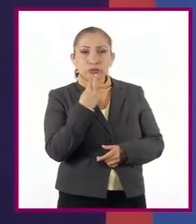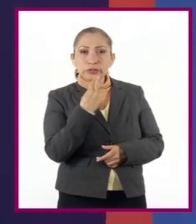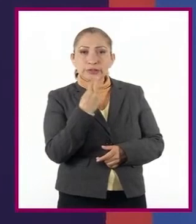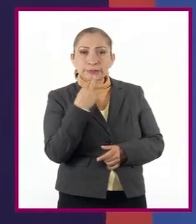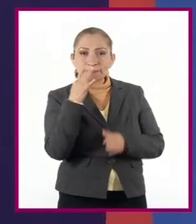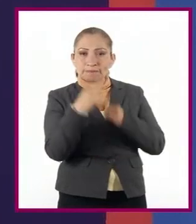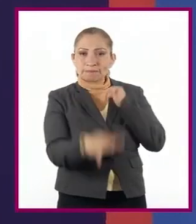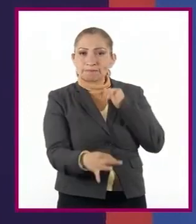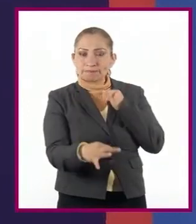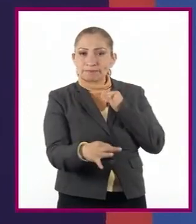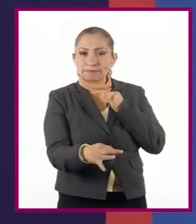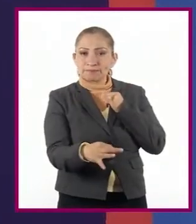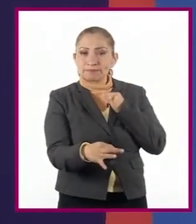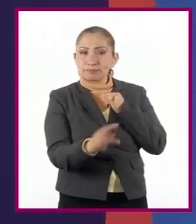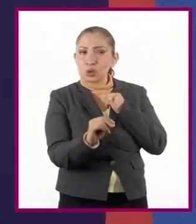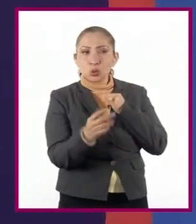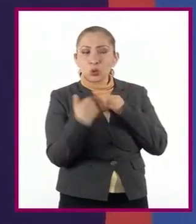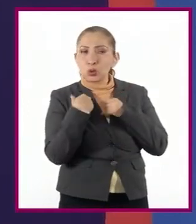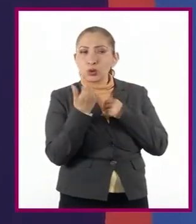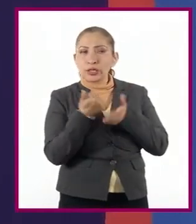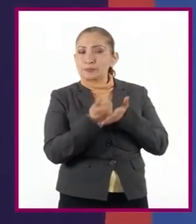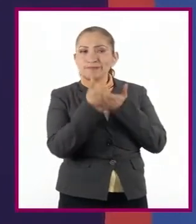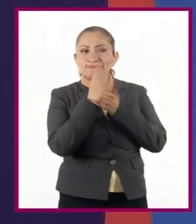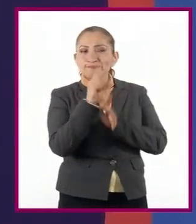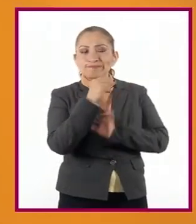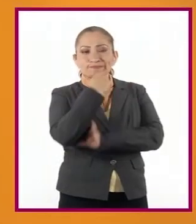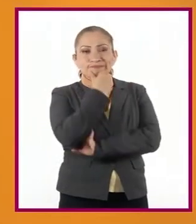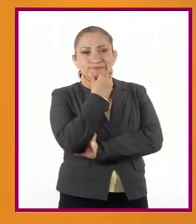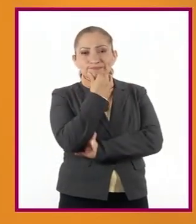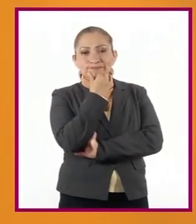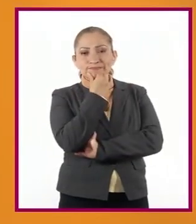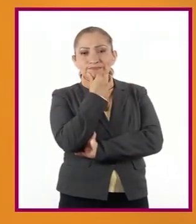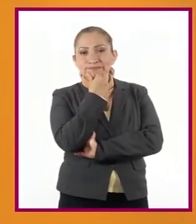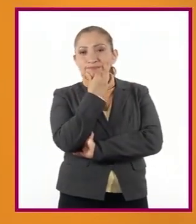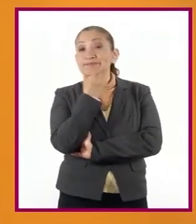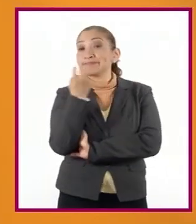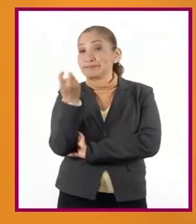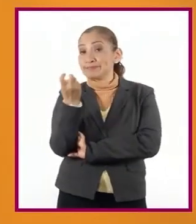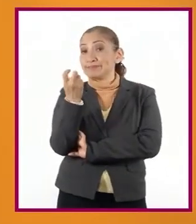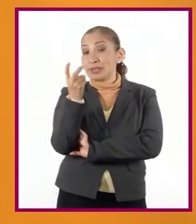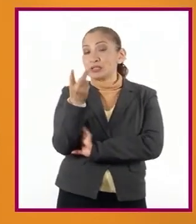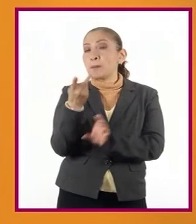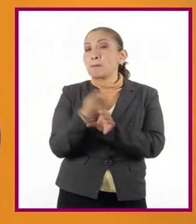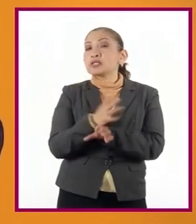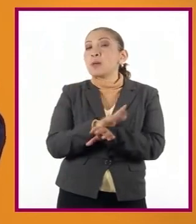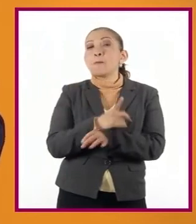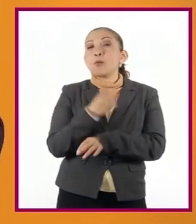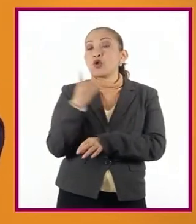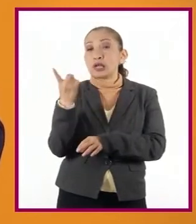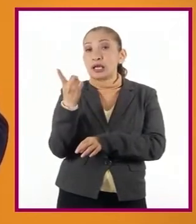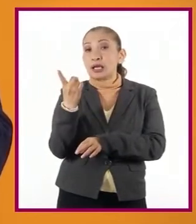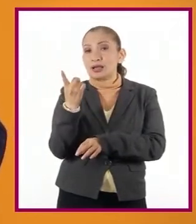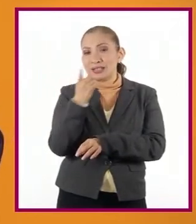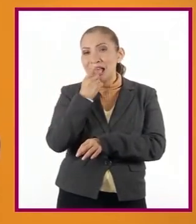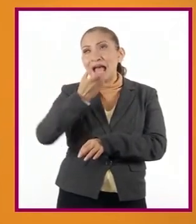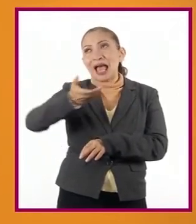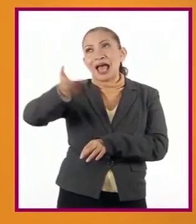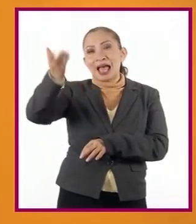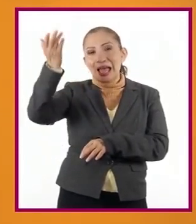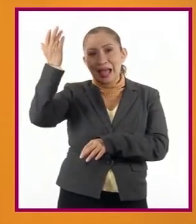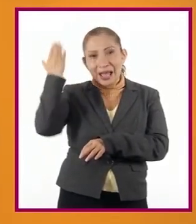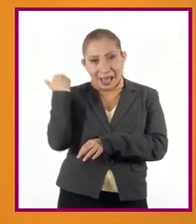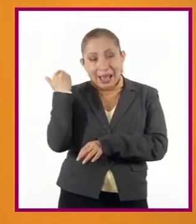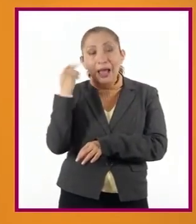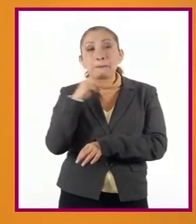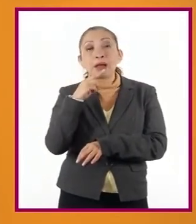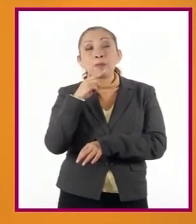las terminaciones no nos es tan funcional, profesor. Esto sucede porque, como ya señalamos,